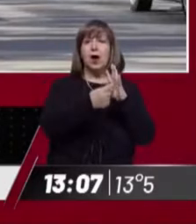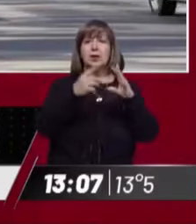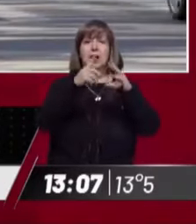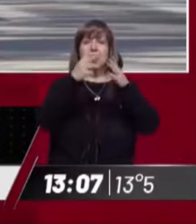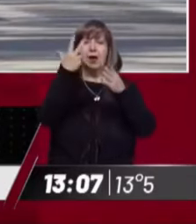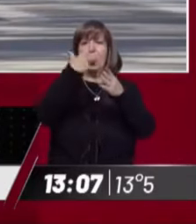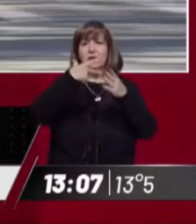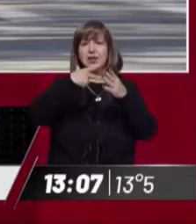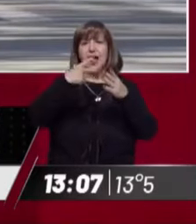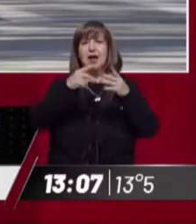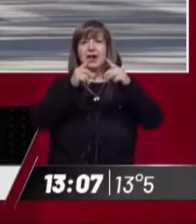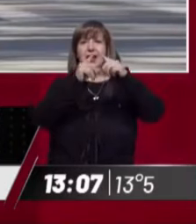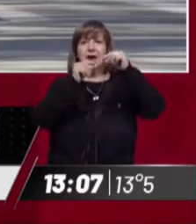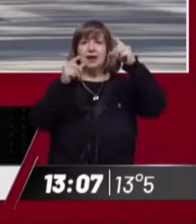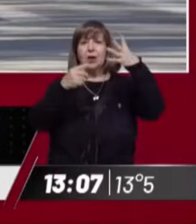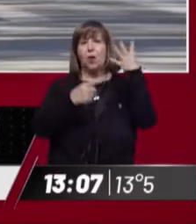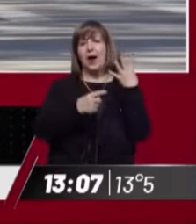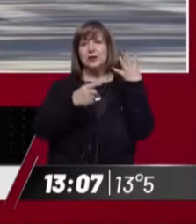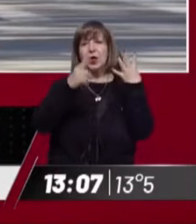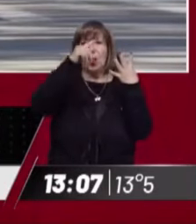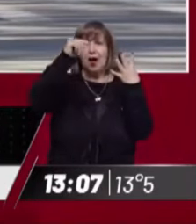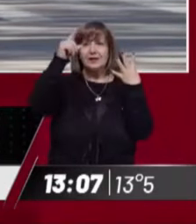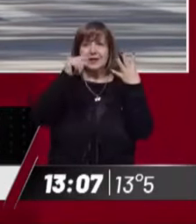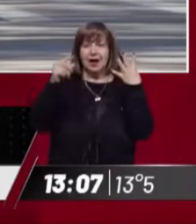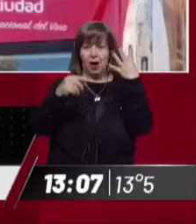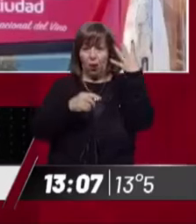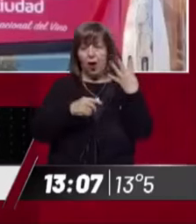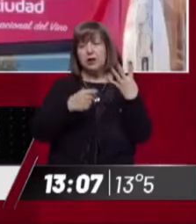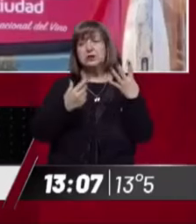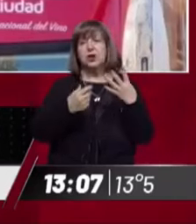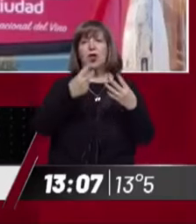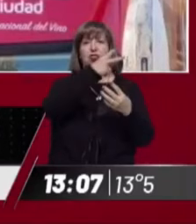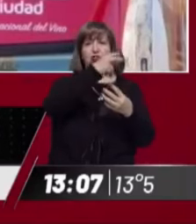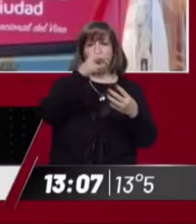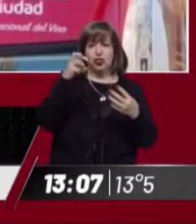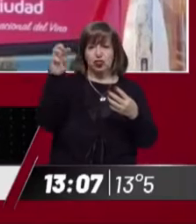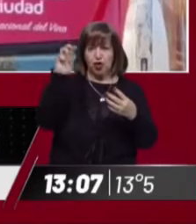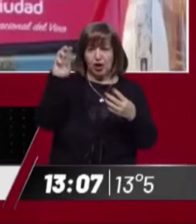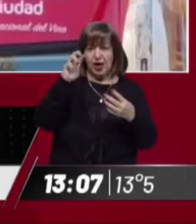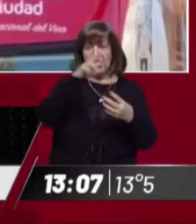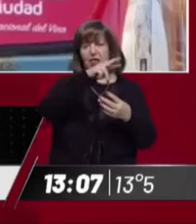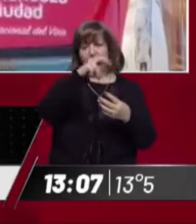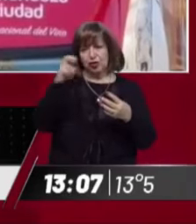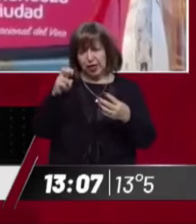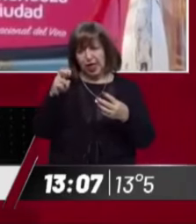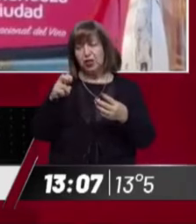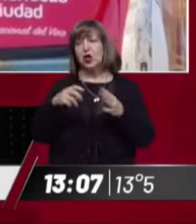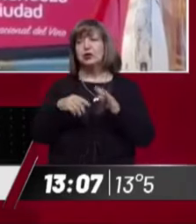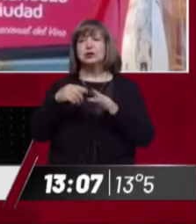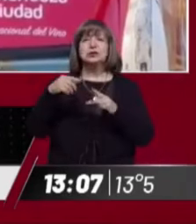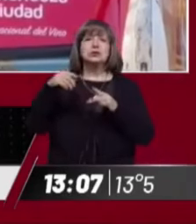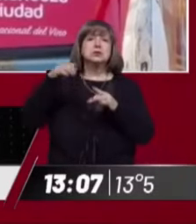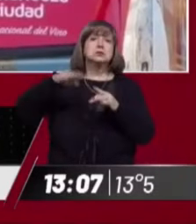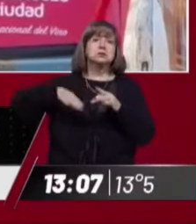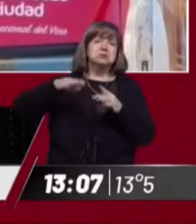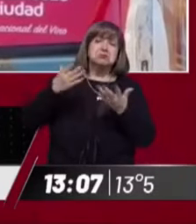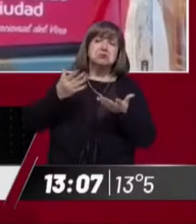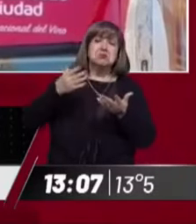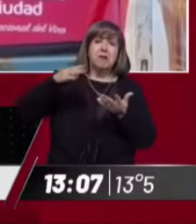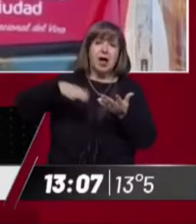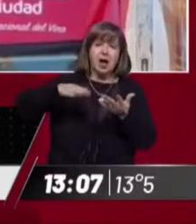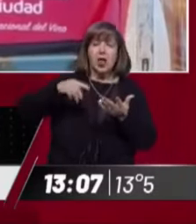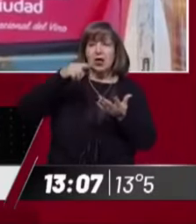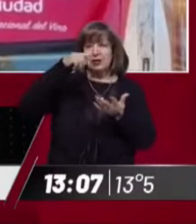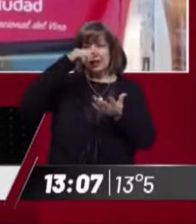de $200 en adelante. Para los niveles bajos, 60, 70 mil pesos. ¿Por persona, por día? Por día,